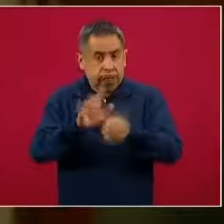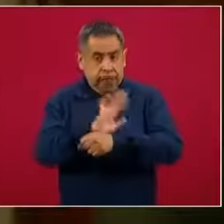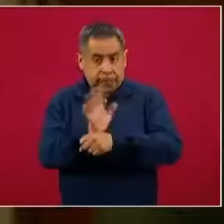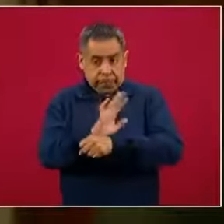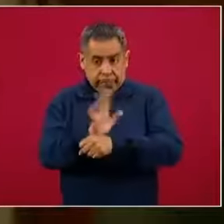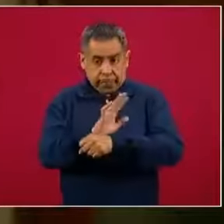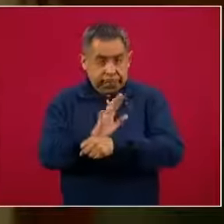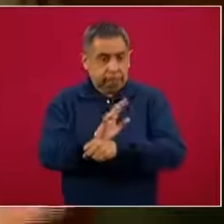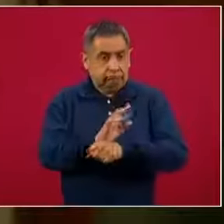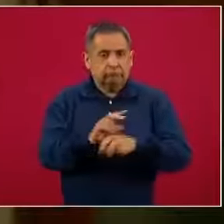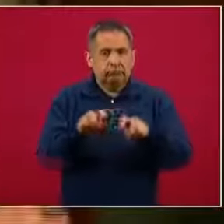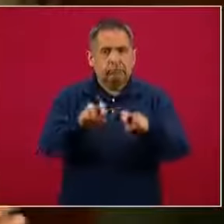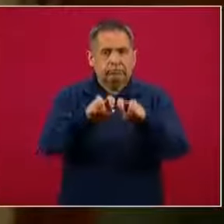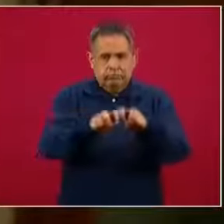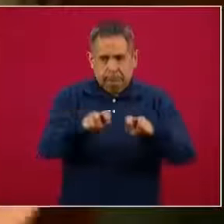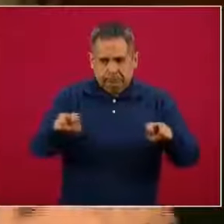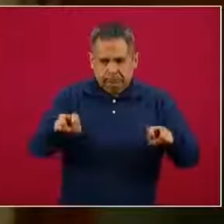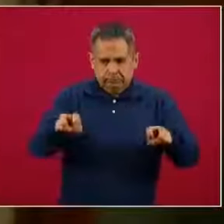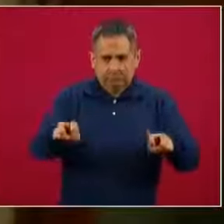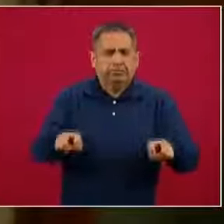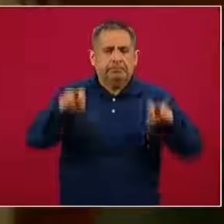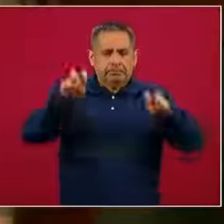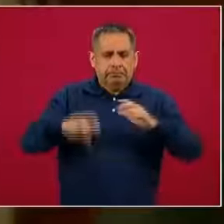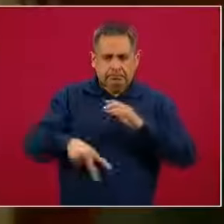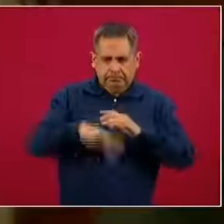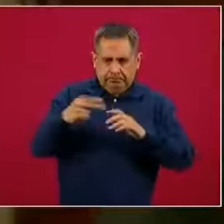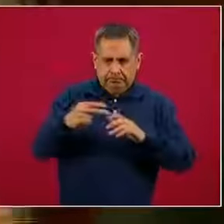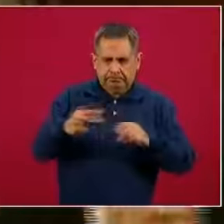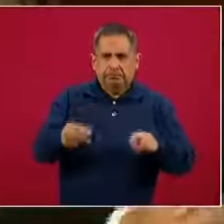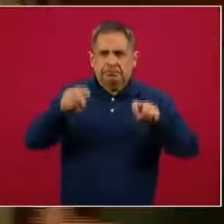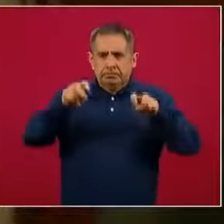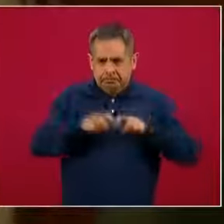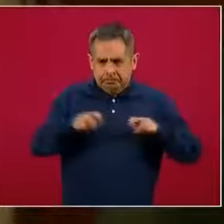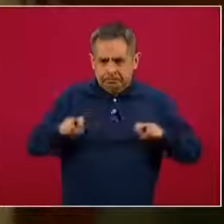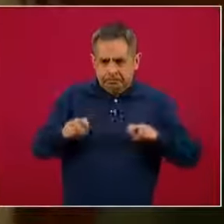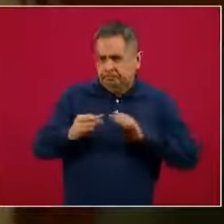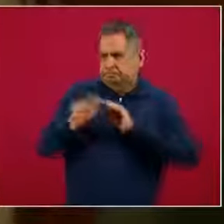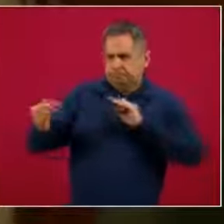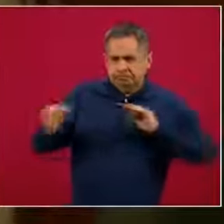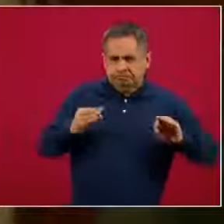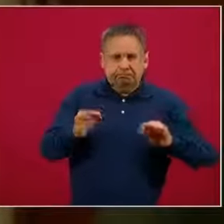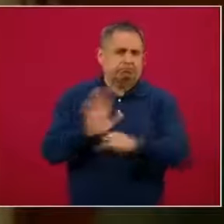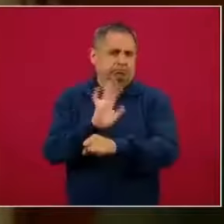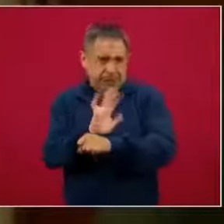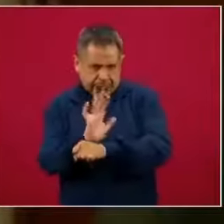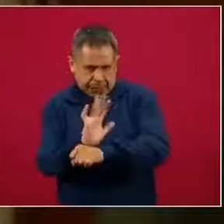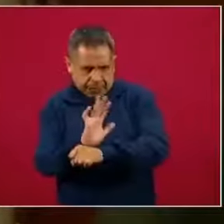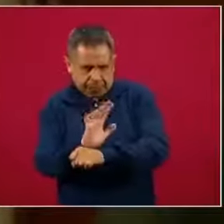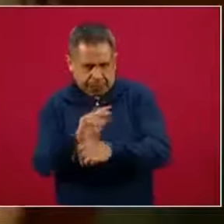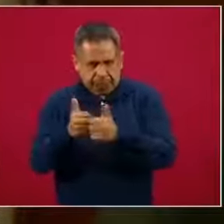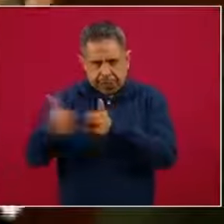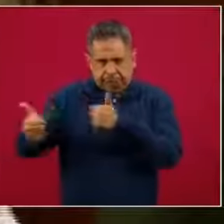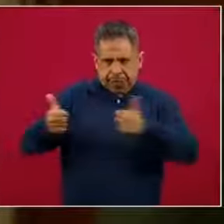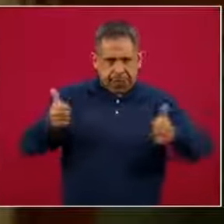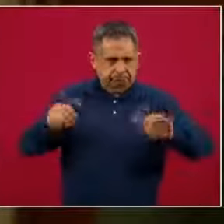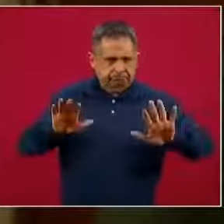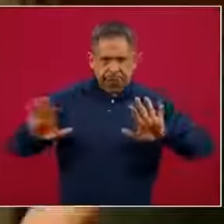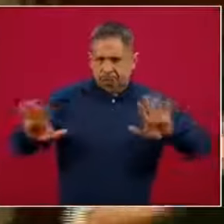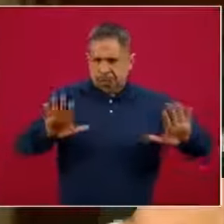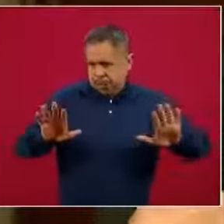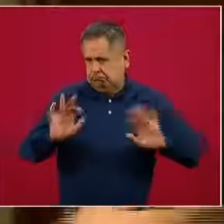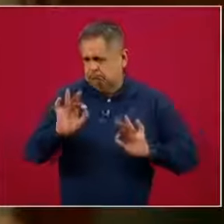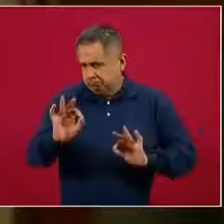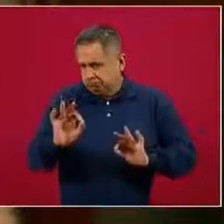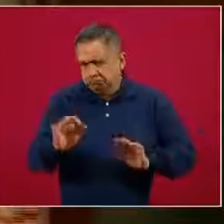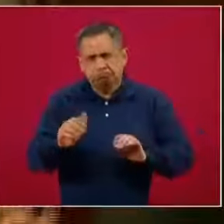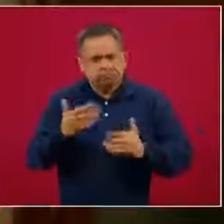hilera que se ocupa, en la siguiente está vacía y aún así hay una distancia considerable para no contagiarse entre COVID.